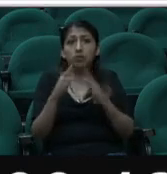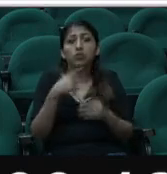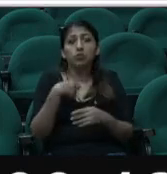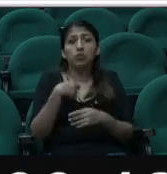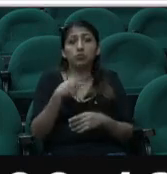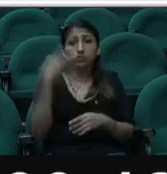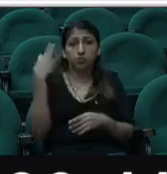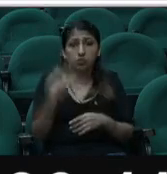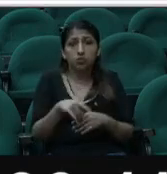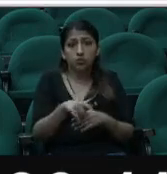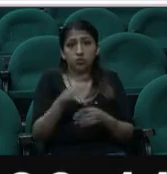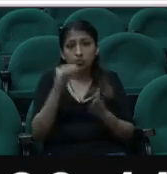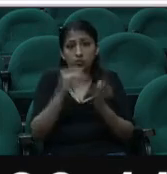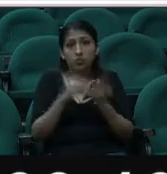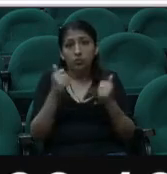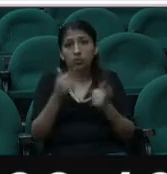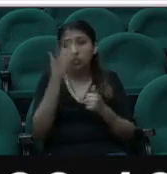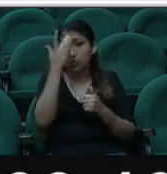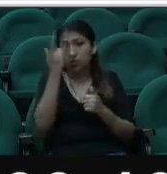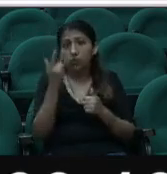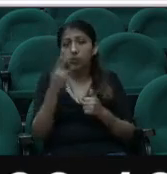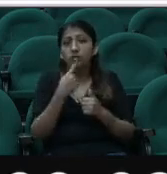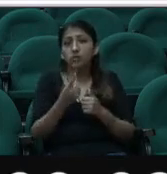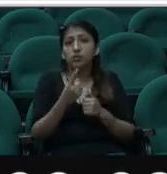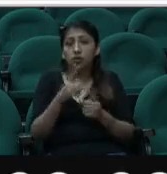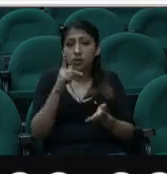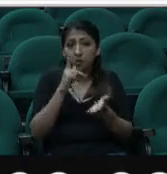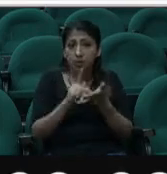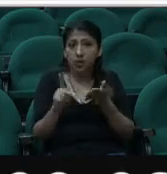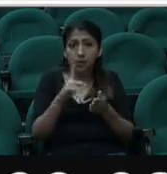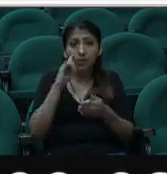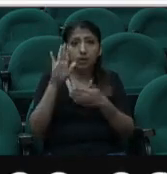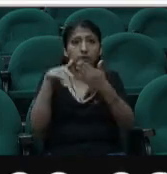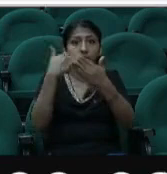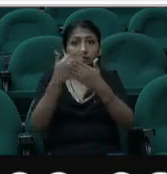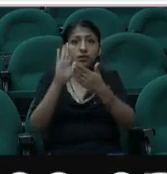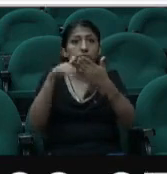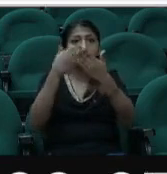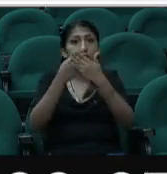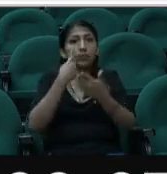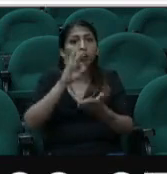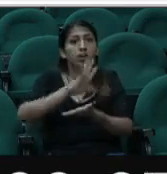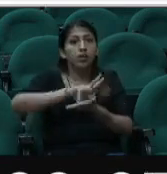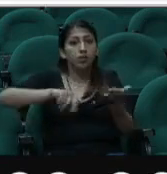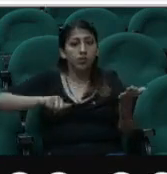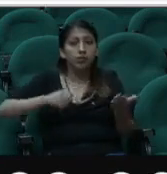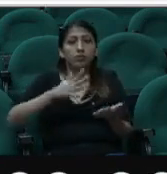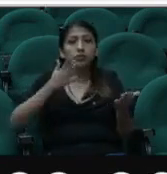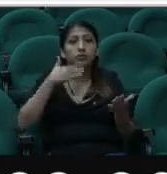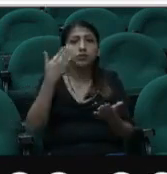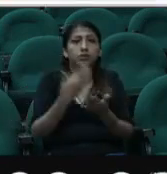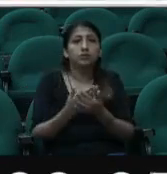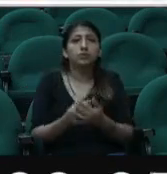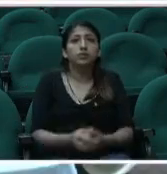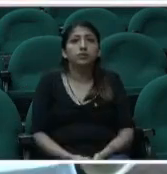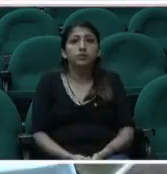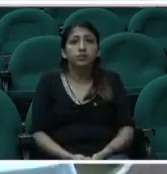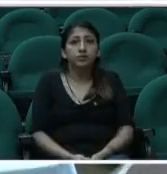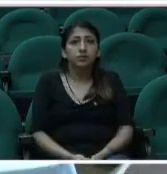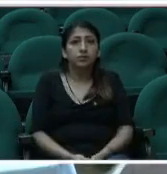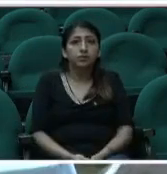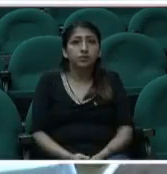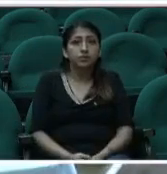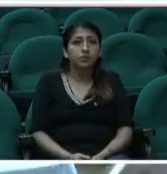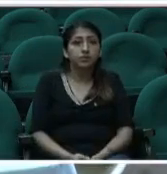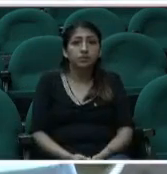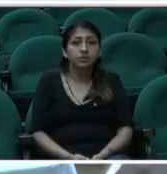estoy convencido que esta es la manera porque en realidad él como dicen el que paga para llegar llega para robar muchas gracias el